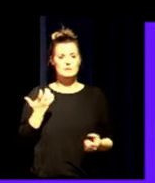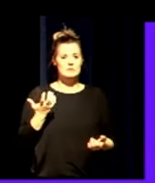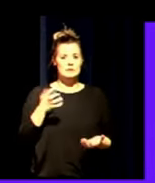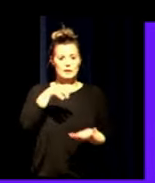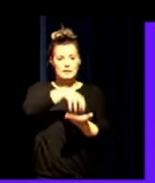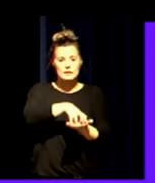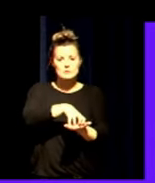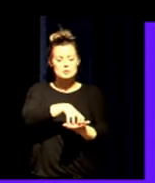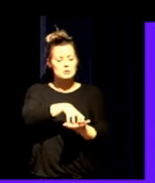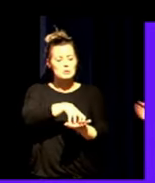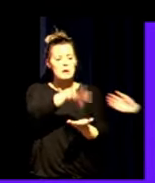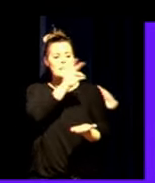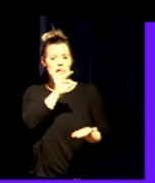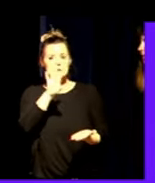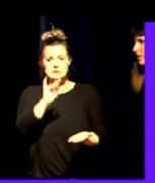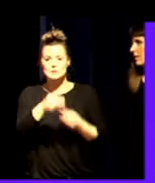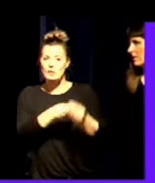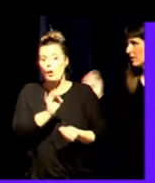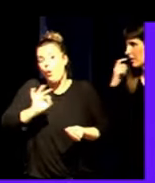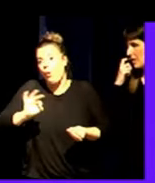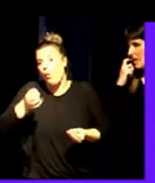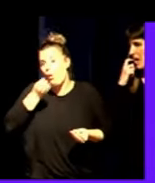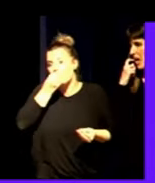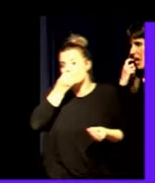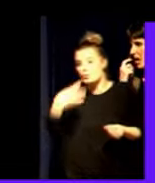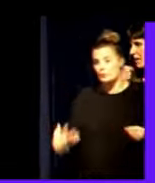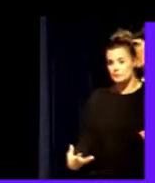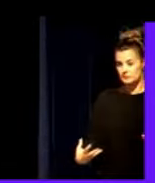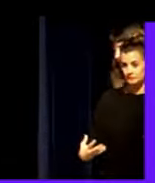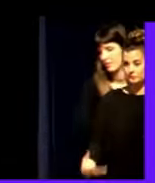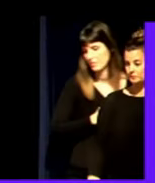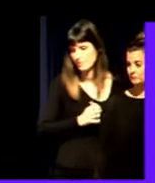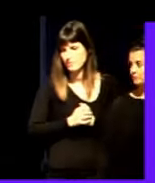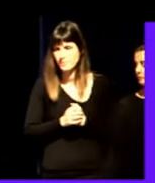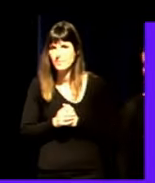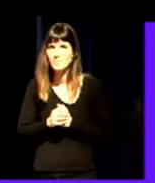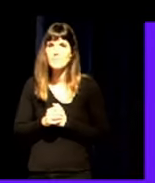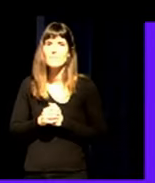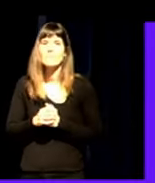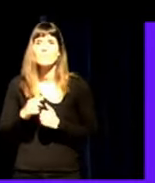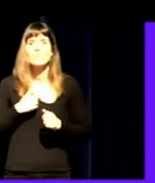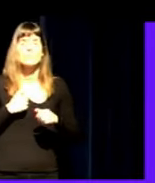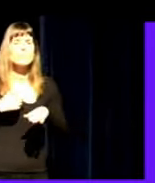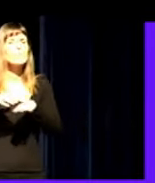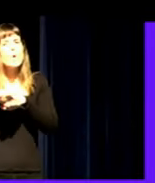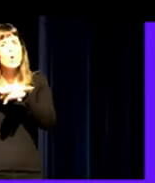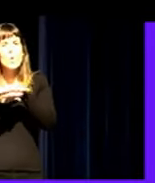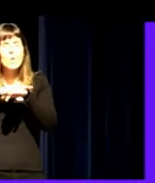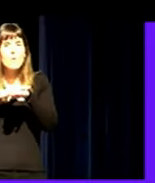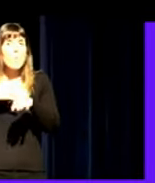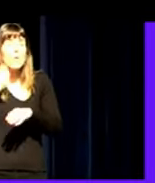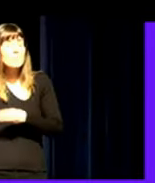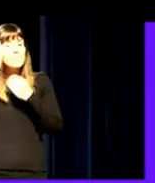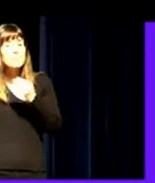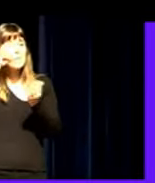que quiere lo hace o es bueno la institución, pensamos, la propia administración entiende que todos los centros